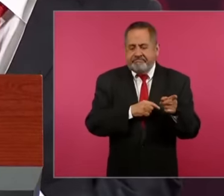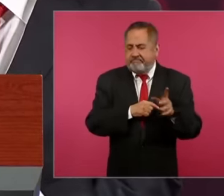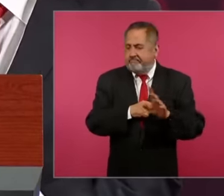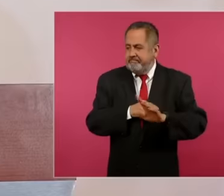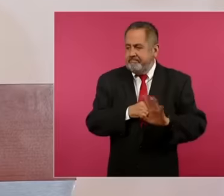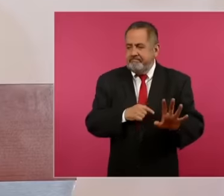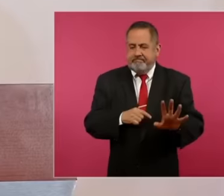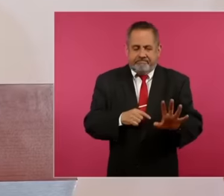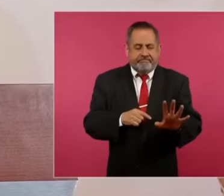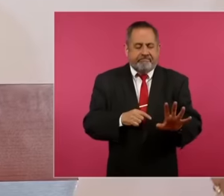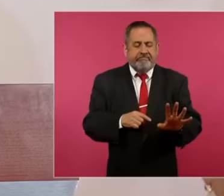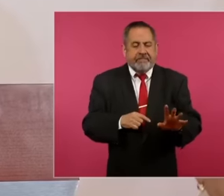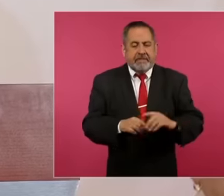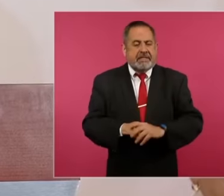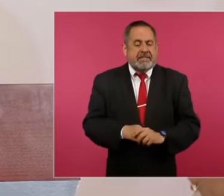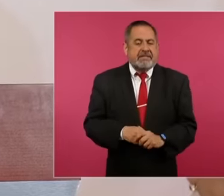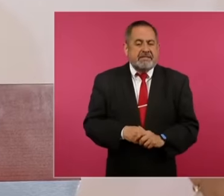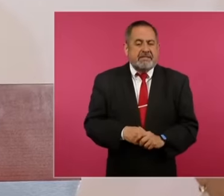libertad